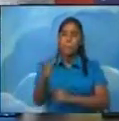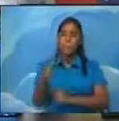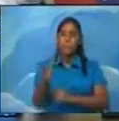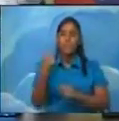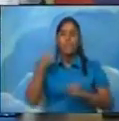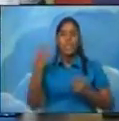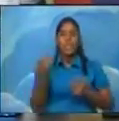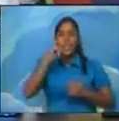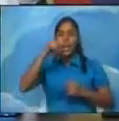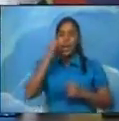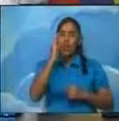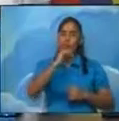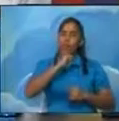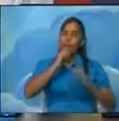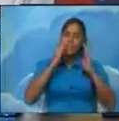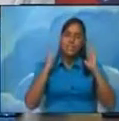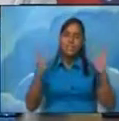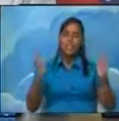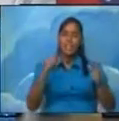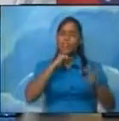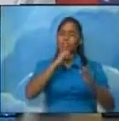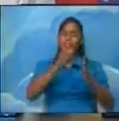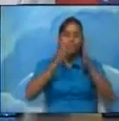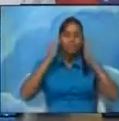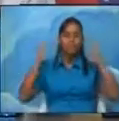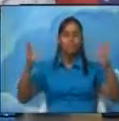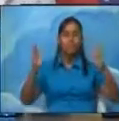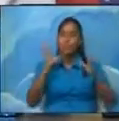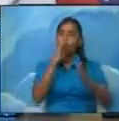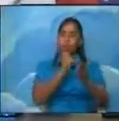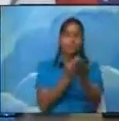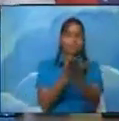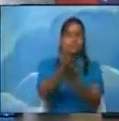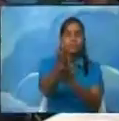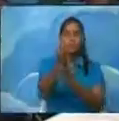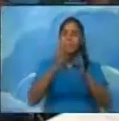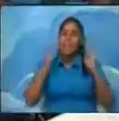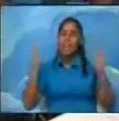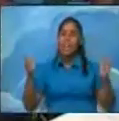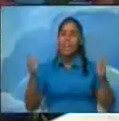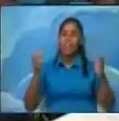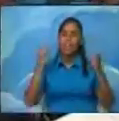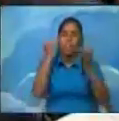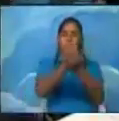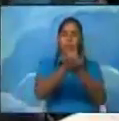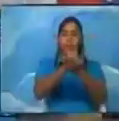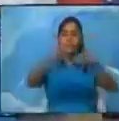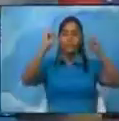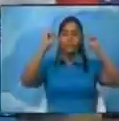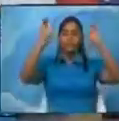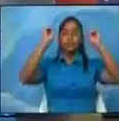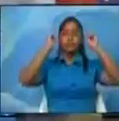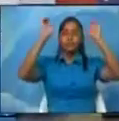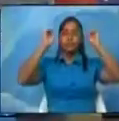de que Jehová es grande, infinitamente grande? Amén.